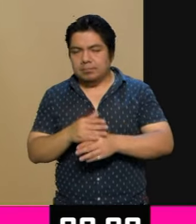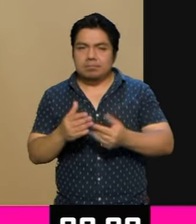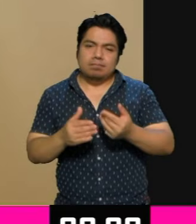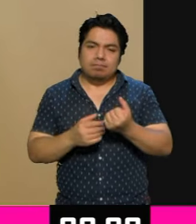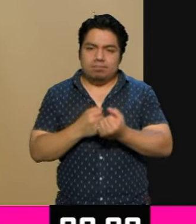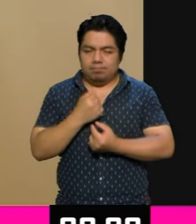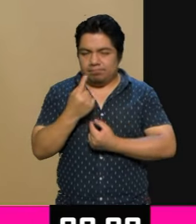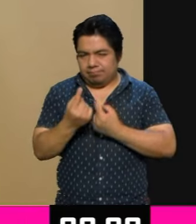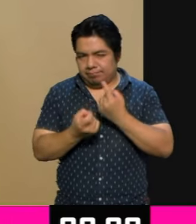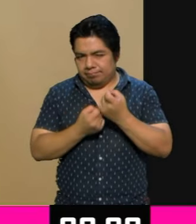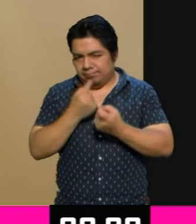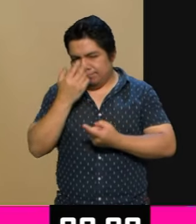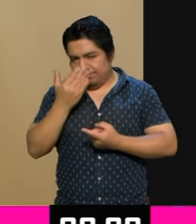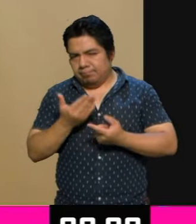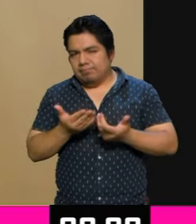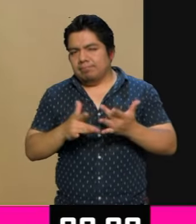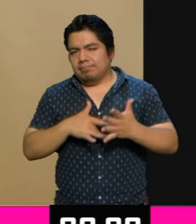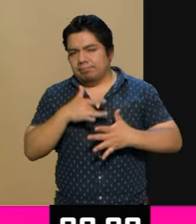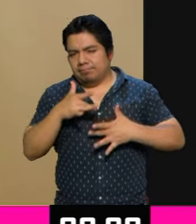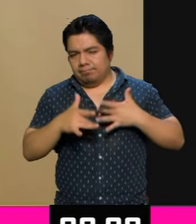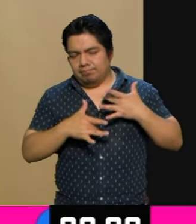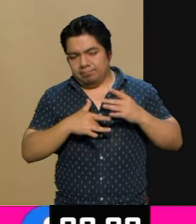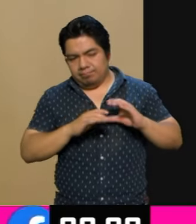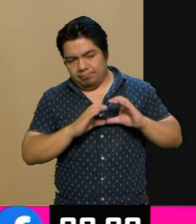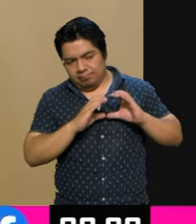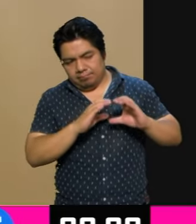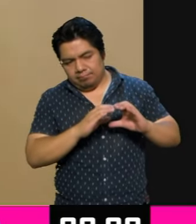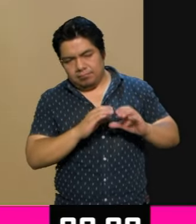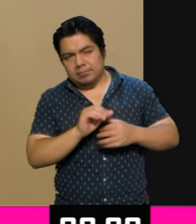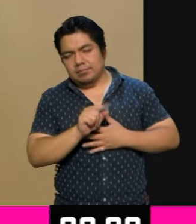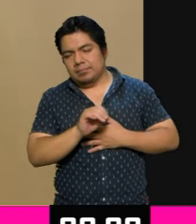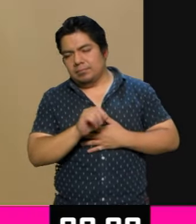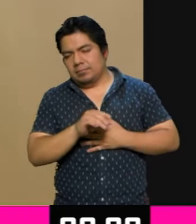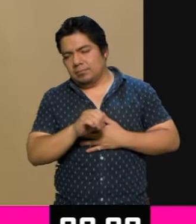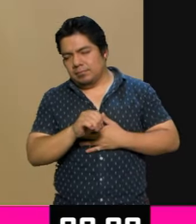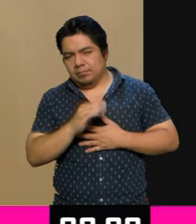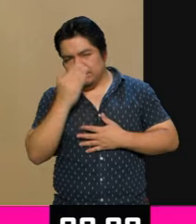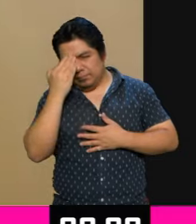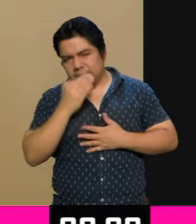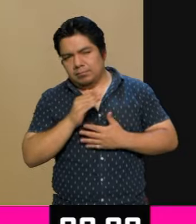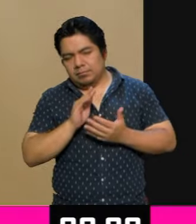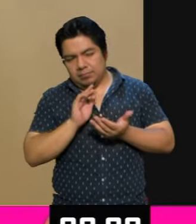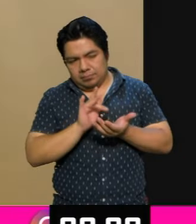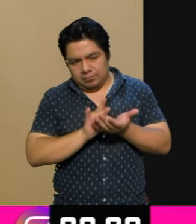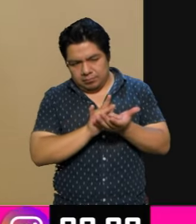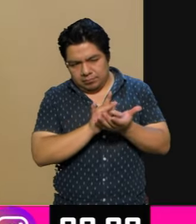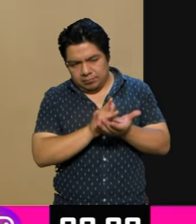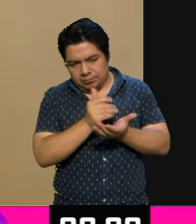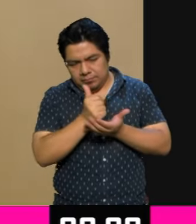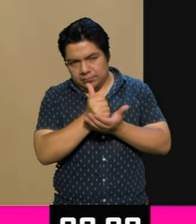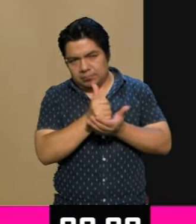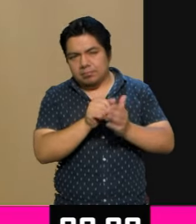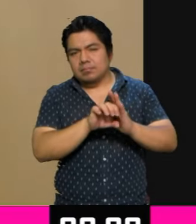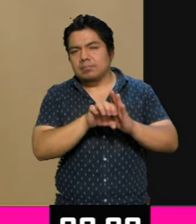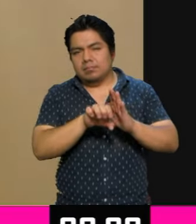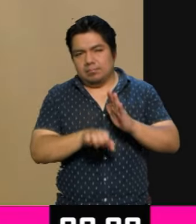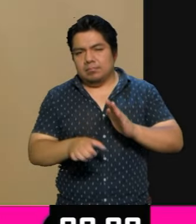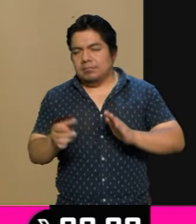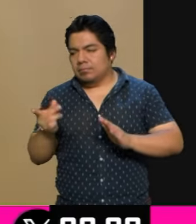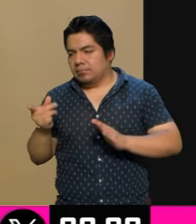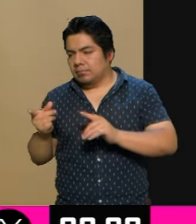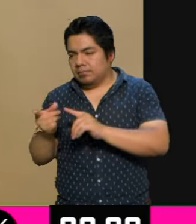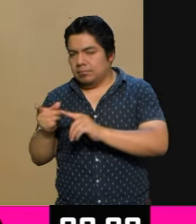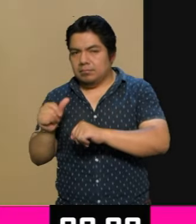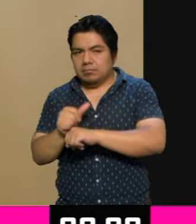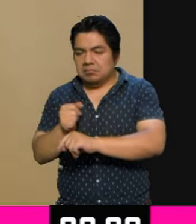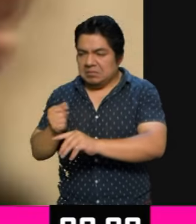de los orígenes de la compasión o del altruismo. Y hay que ser muy claros. Si yo veo que un perrito lo atropellan en la calle,